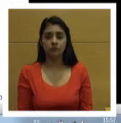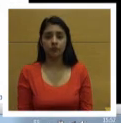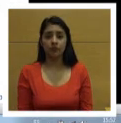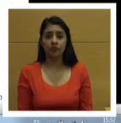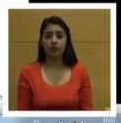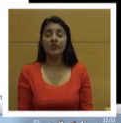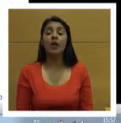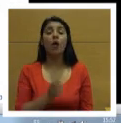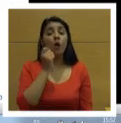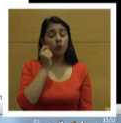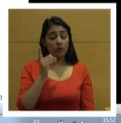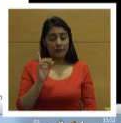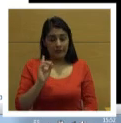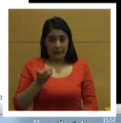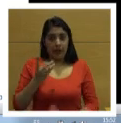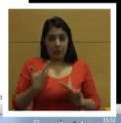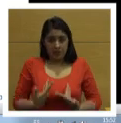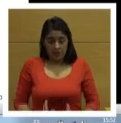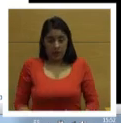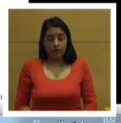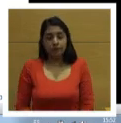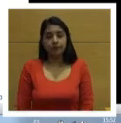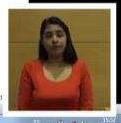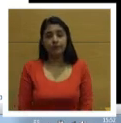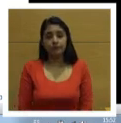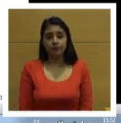la discapacidad,